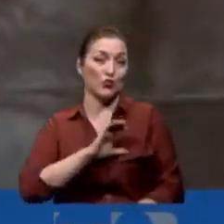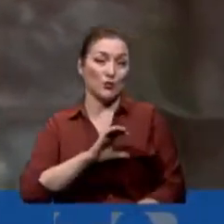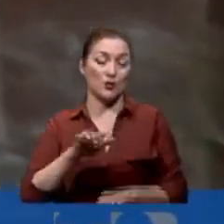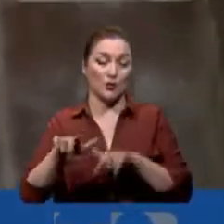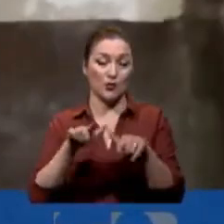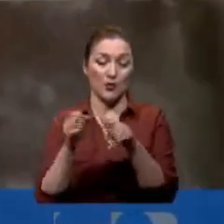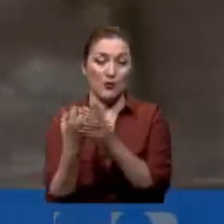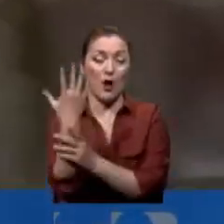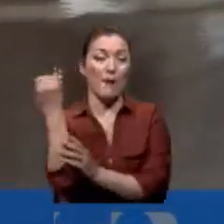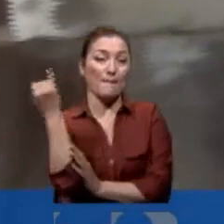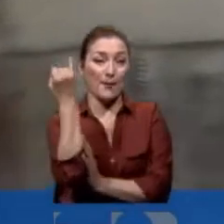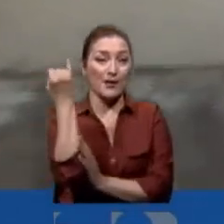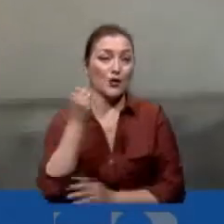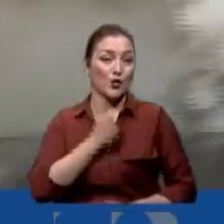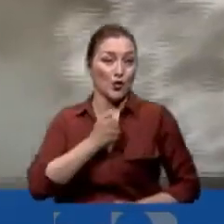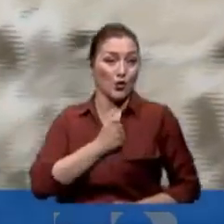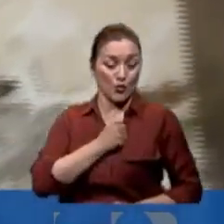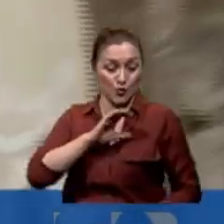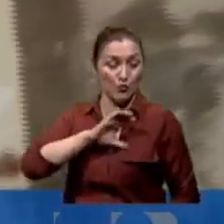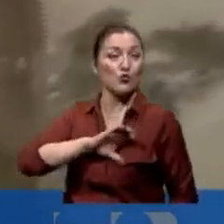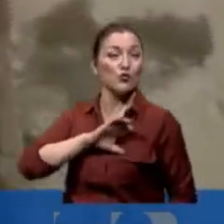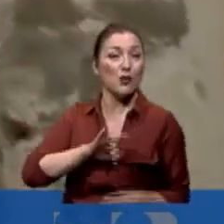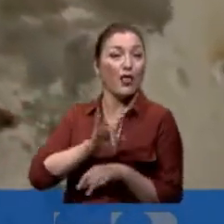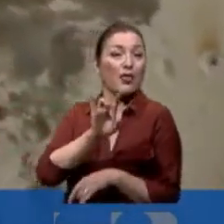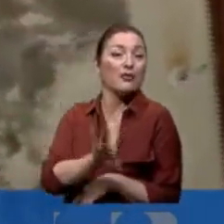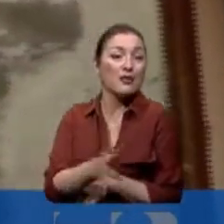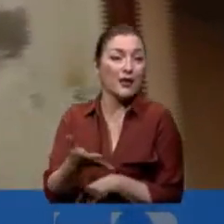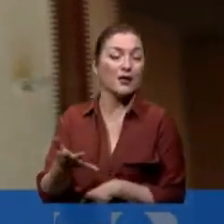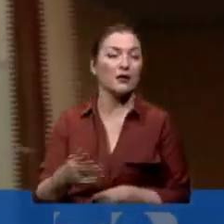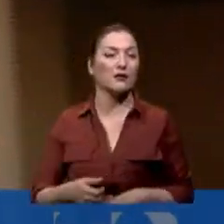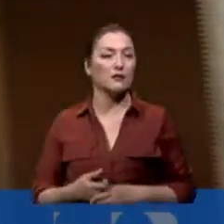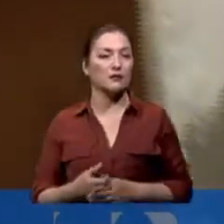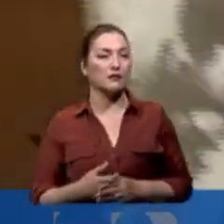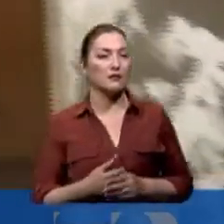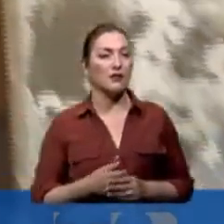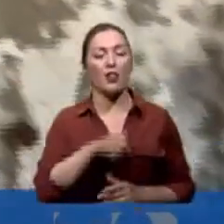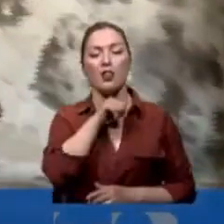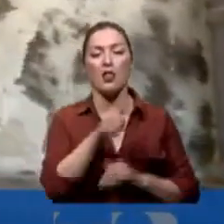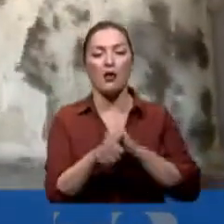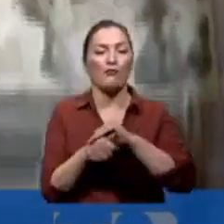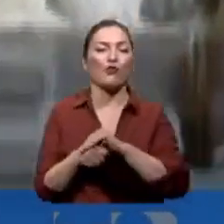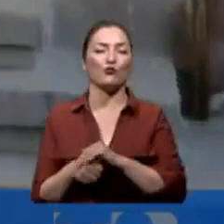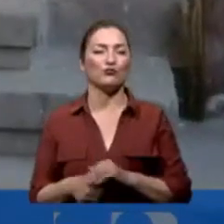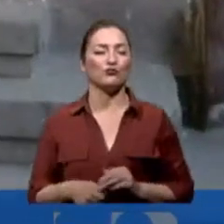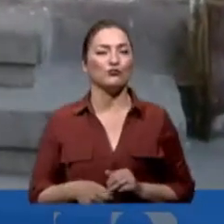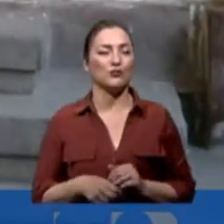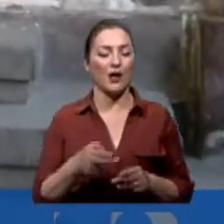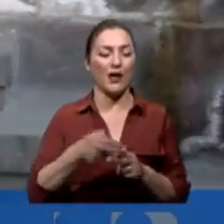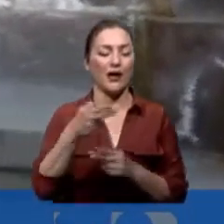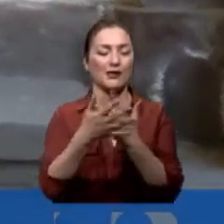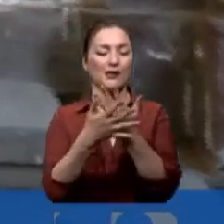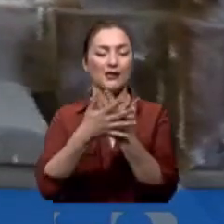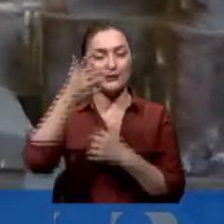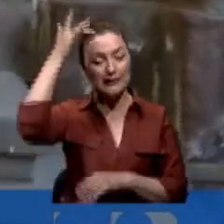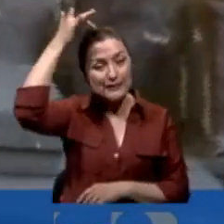espacios verdes que le pertenecen al municipio que están abandonados que se han convertido en guaridas de delincuentes este el expenal García